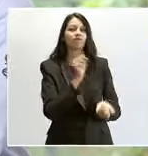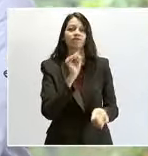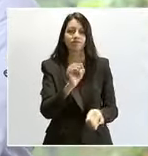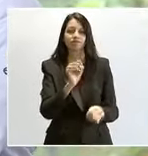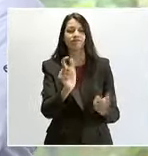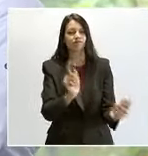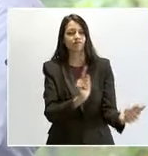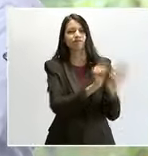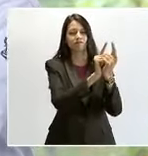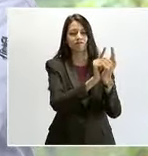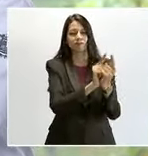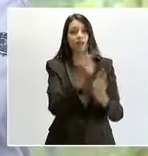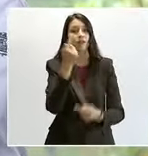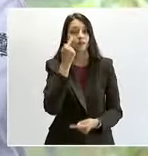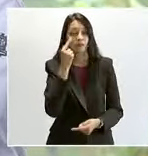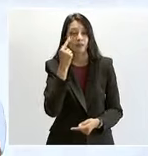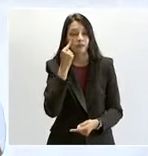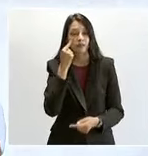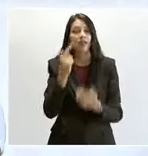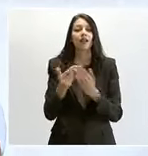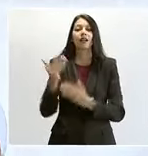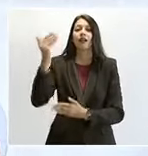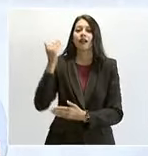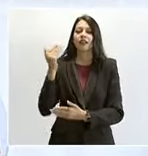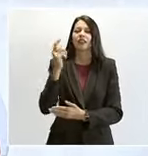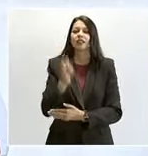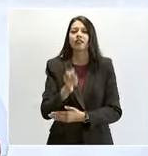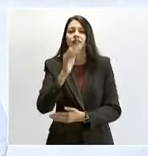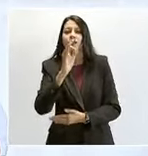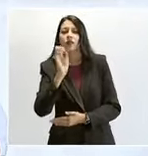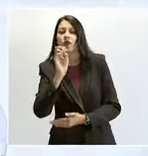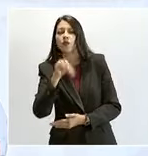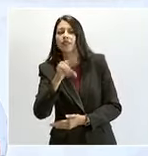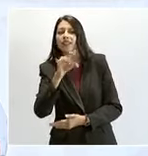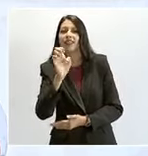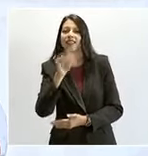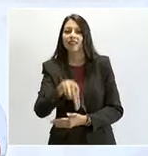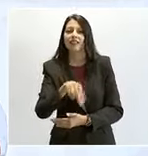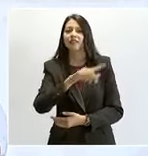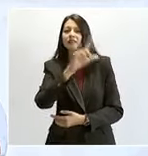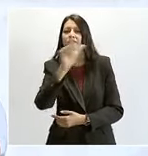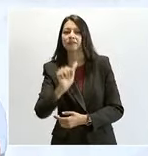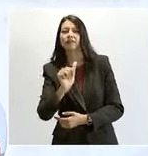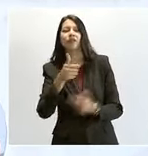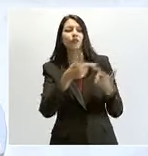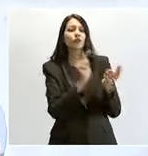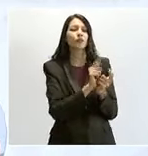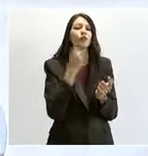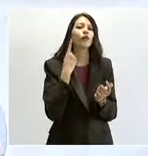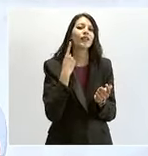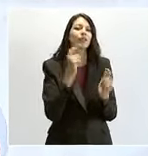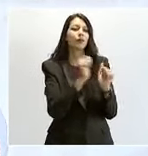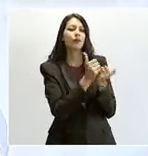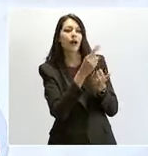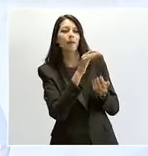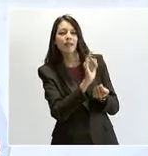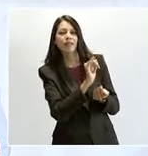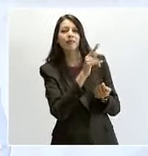miren antes el fonden porque luego la oposición se queja de que no existe